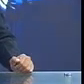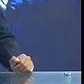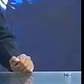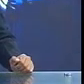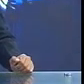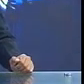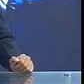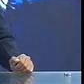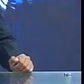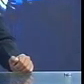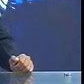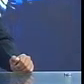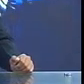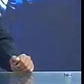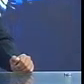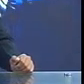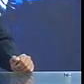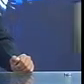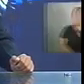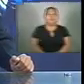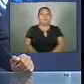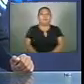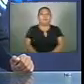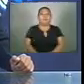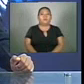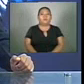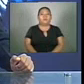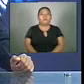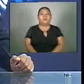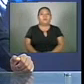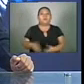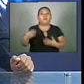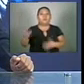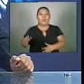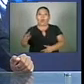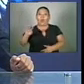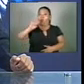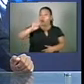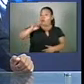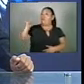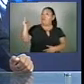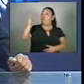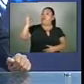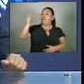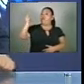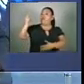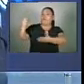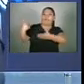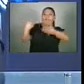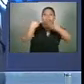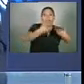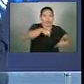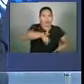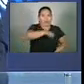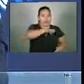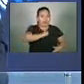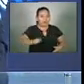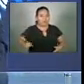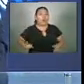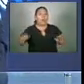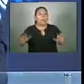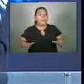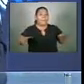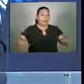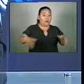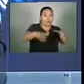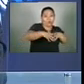Continuamos ahora hablando acerca de que el gobierno de los Estados Unidos donó 4 helicópteros a El Salvador para la renovación de equipos que participan